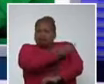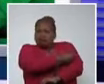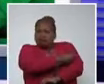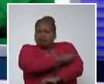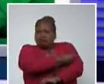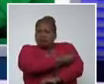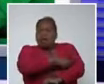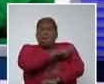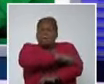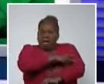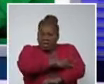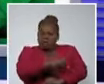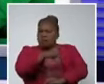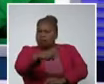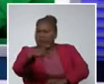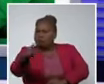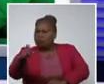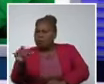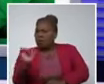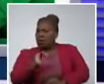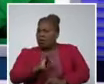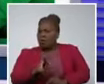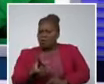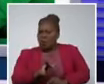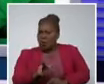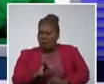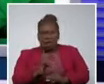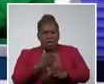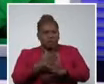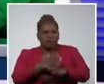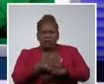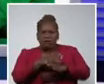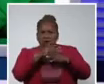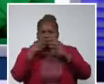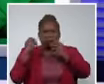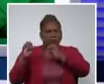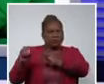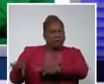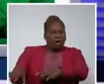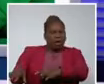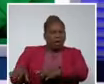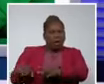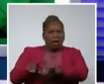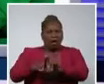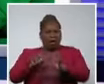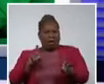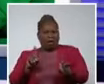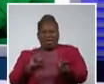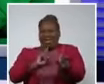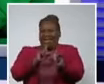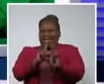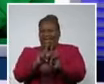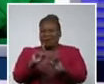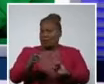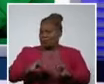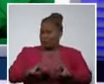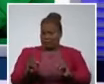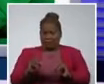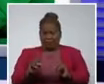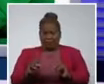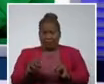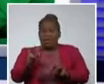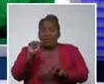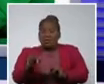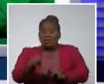vacunando con vacunas de otras empresas farmacéuticas, porque son vacunas que